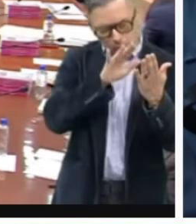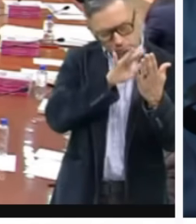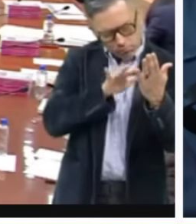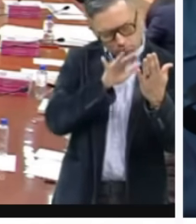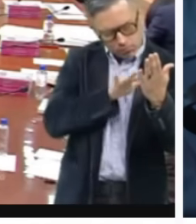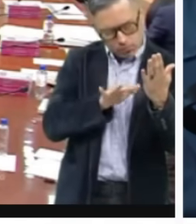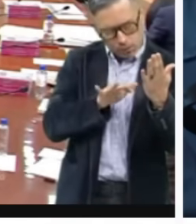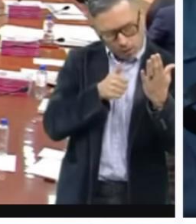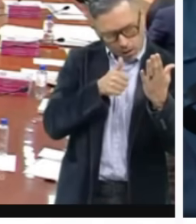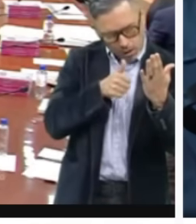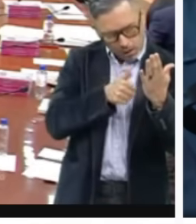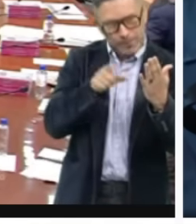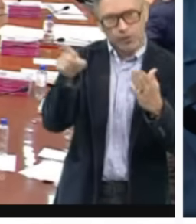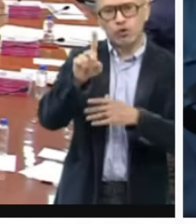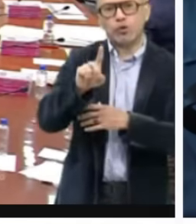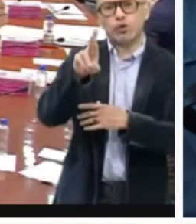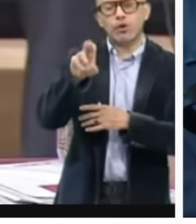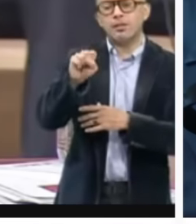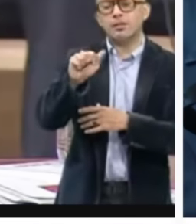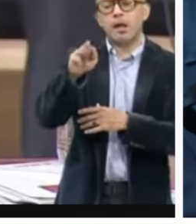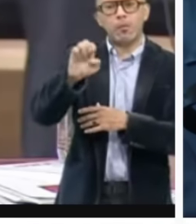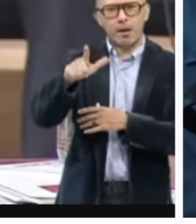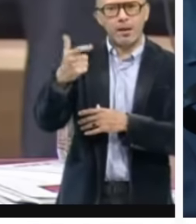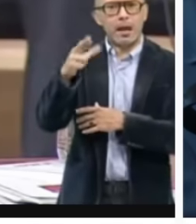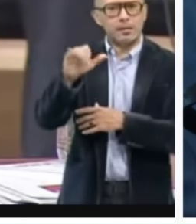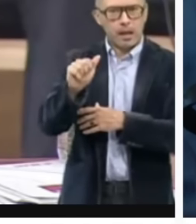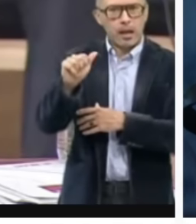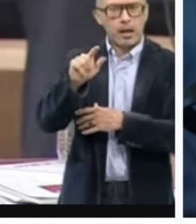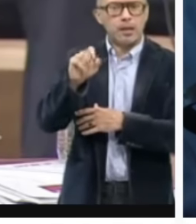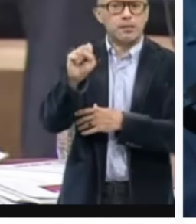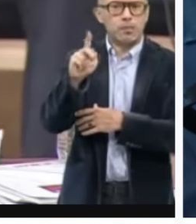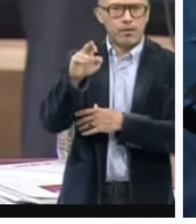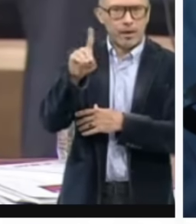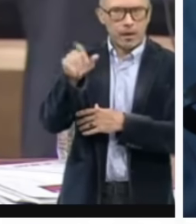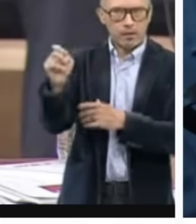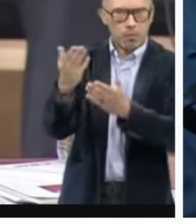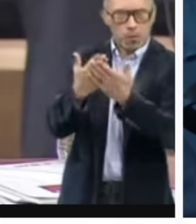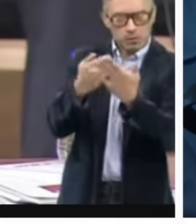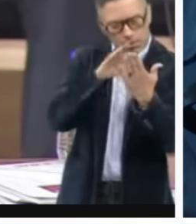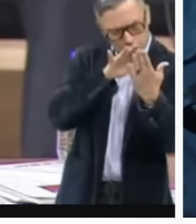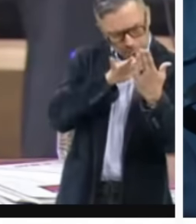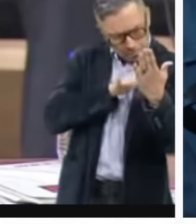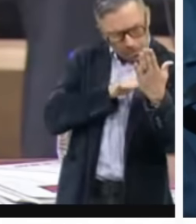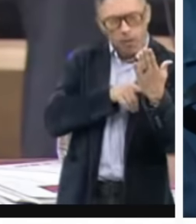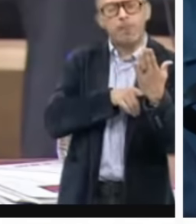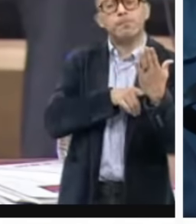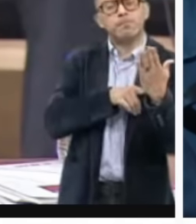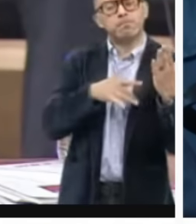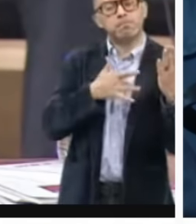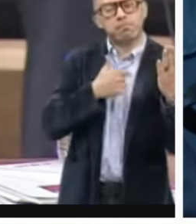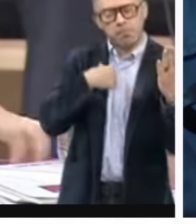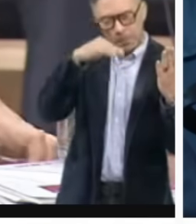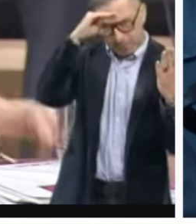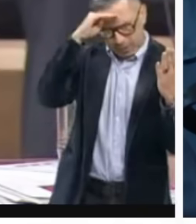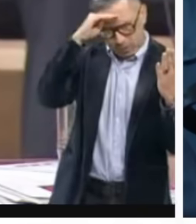planteada por el doctor Samuel Alejandro García Sepúlveda. Y a mí me parece que, como lo estamos tomando desde el derecho